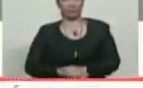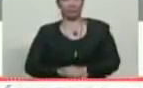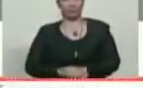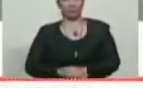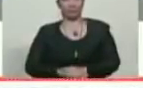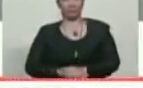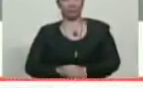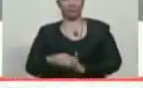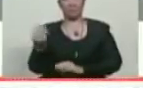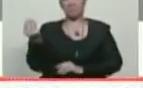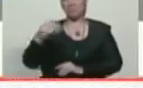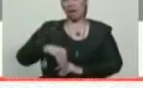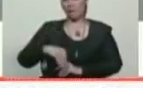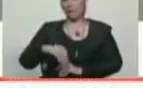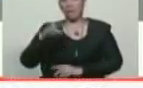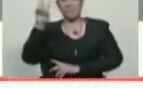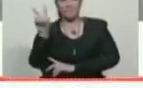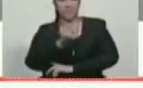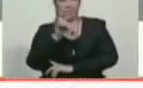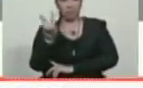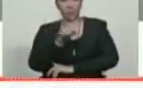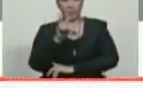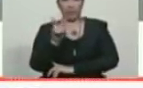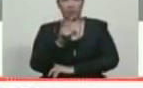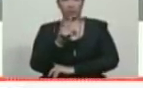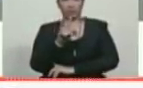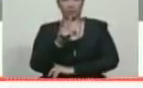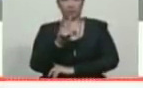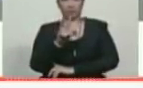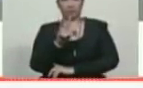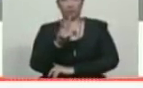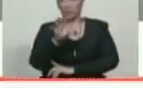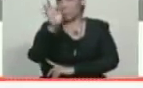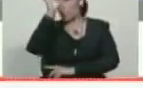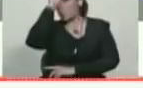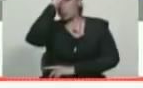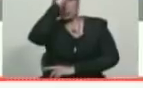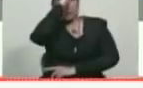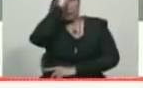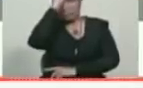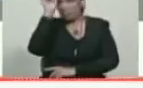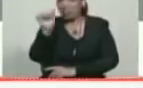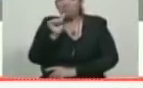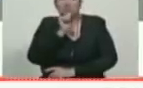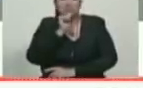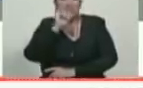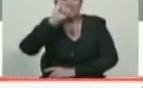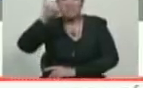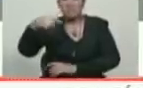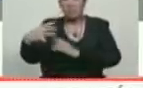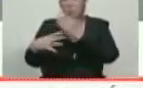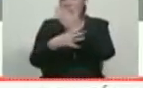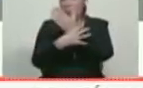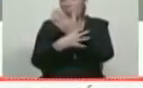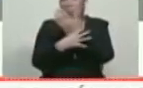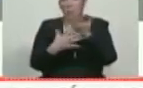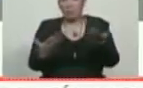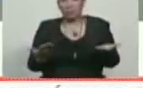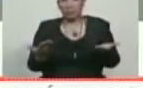Es más, Venezuela no sabe quién es ese mamarracho.